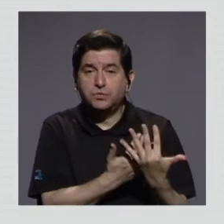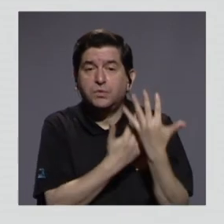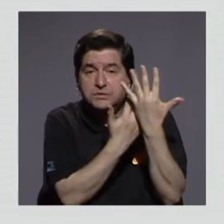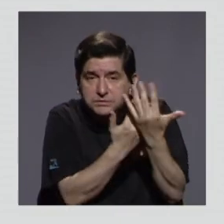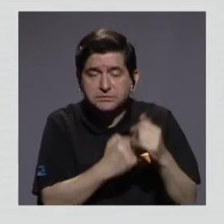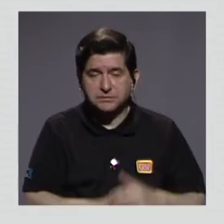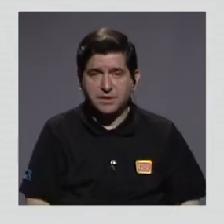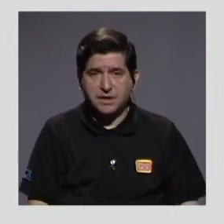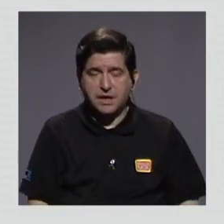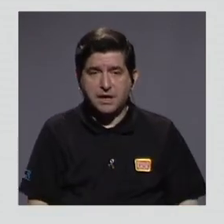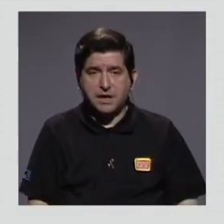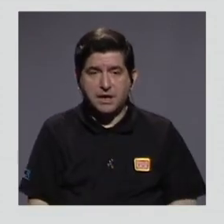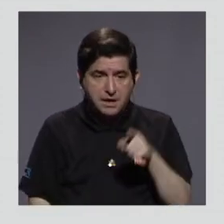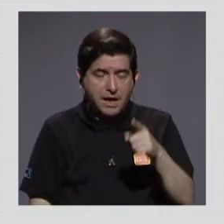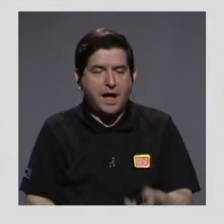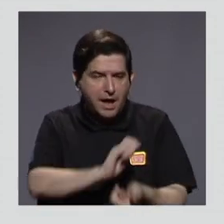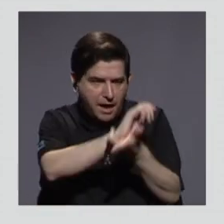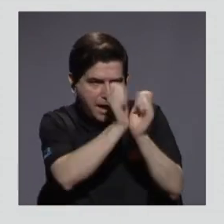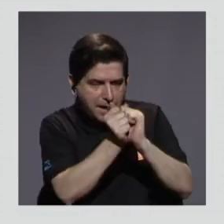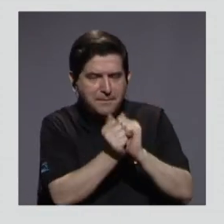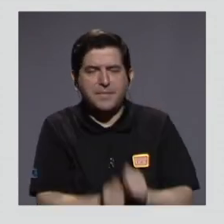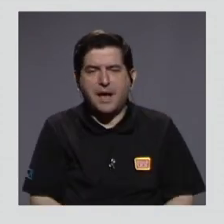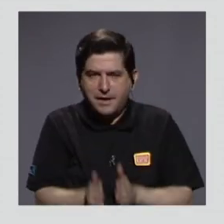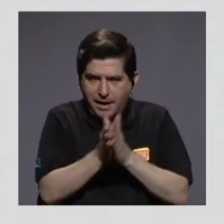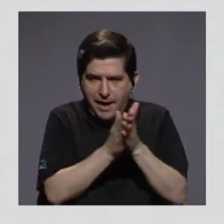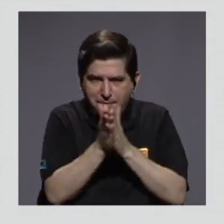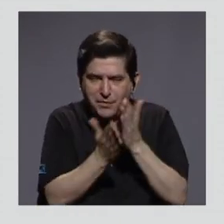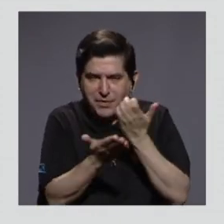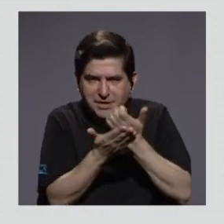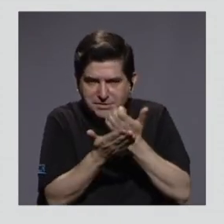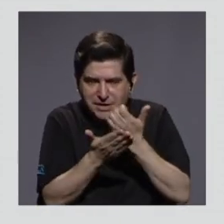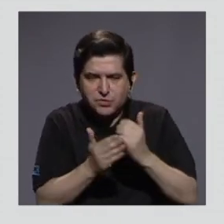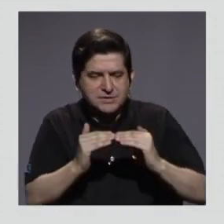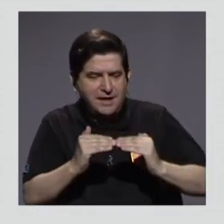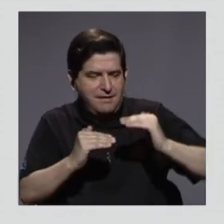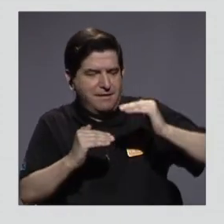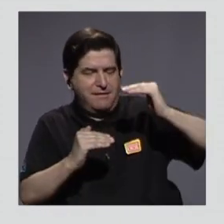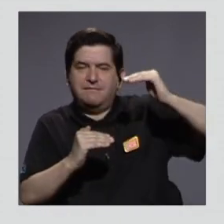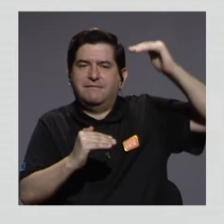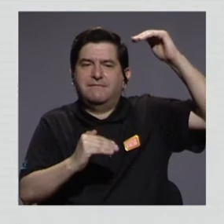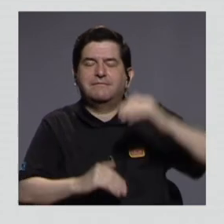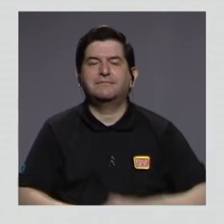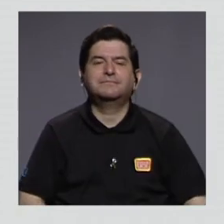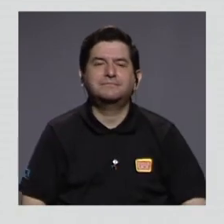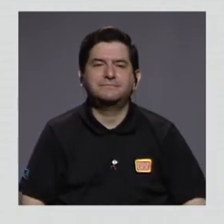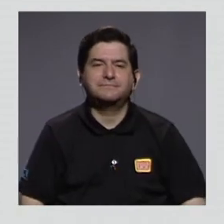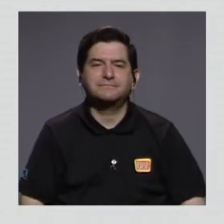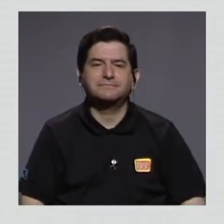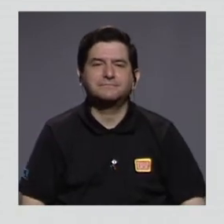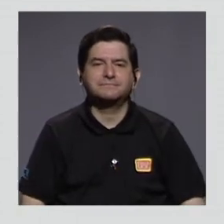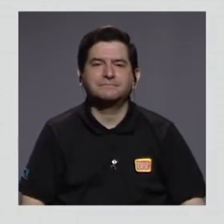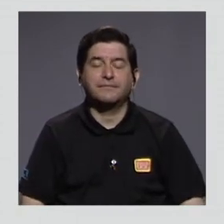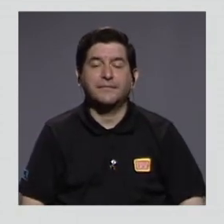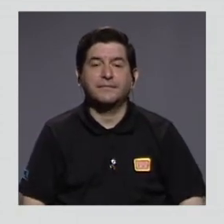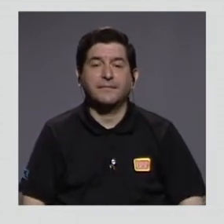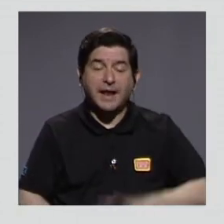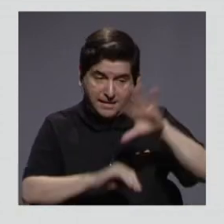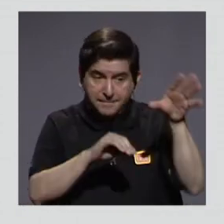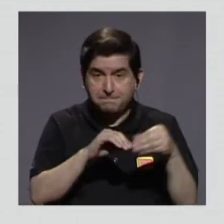se vaya convirtiendo en empresa más grande y vaya aprovechando esas economías de escala que les he mencionado por otro lado